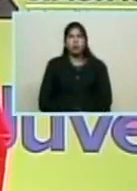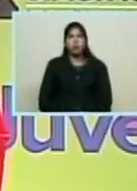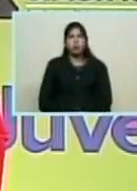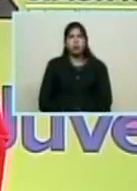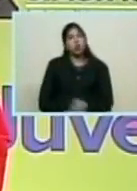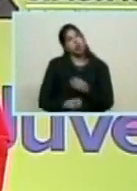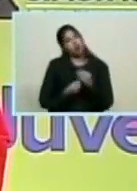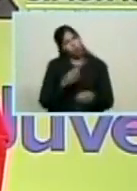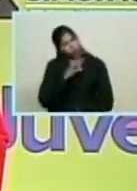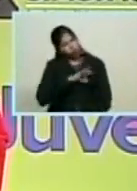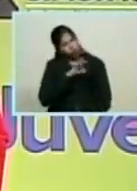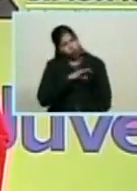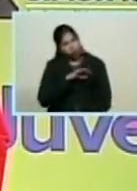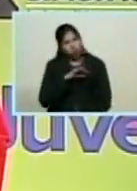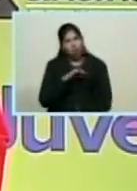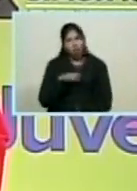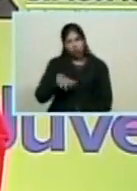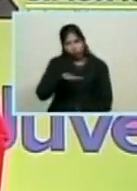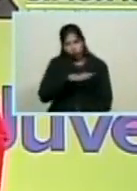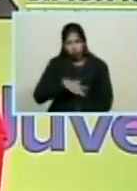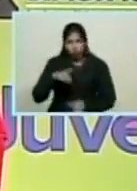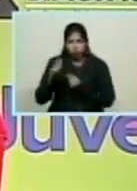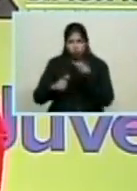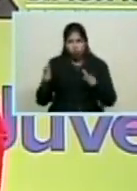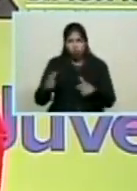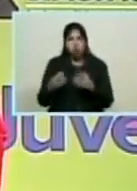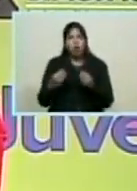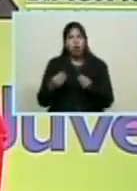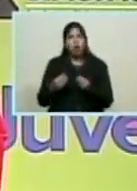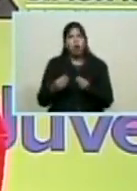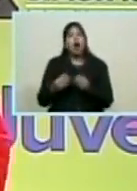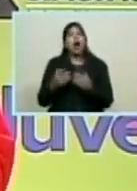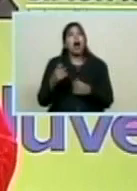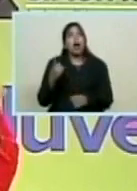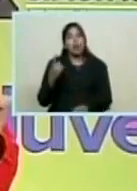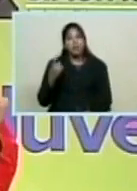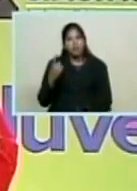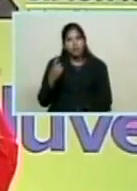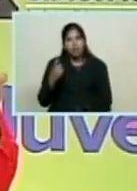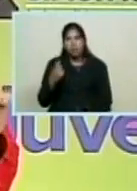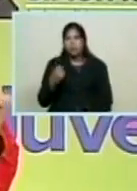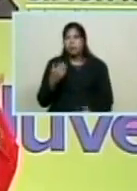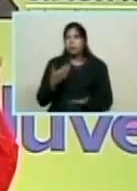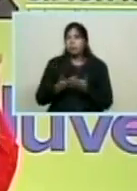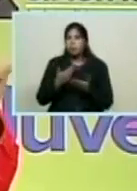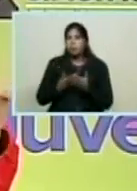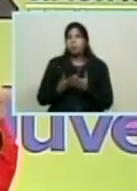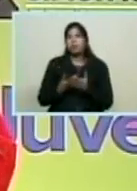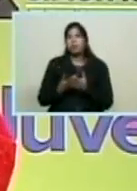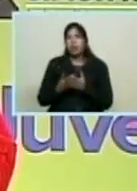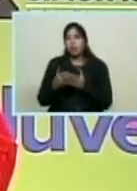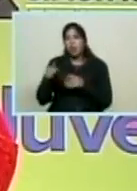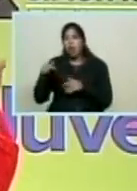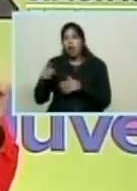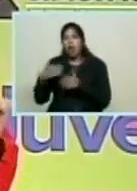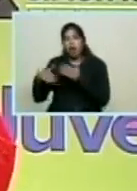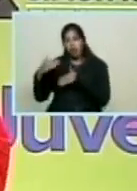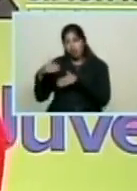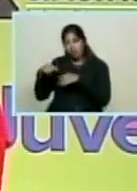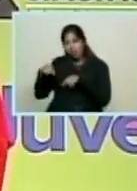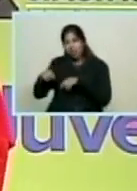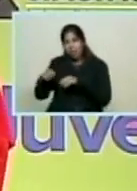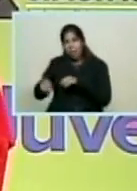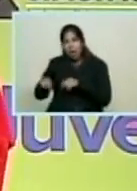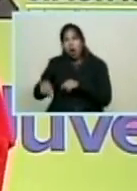la sociedad, hace falta transformarla en lo concreto, en lo local, en la escuela, en la